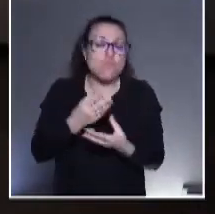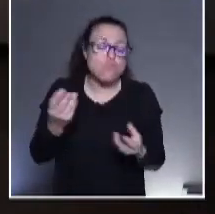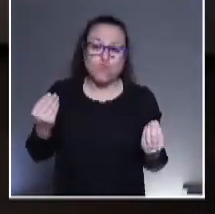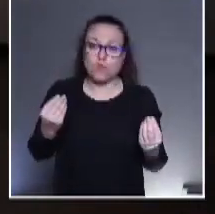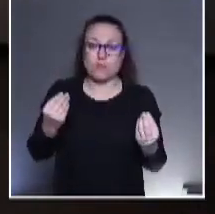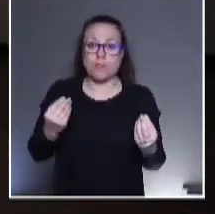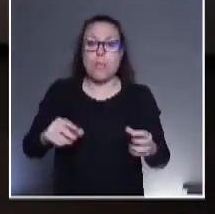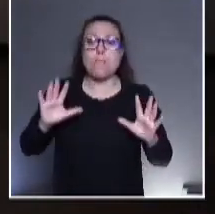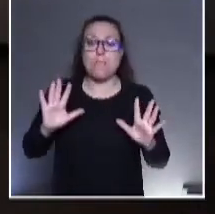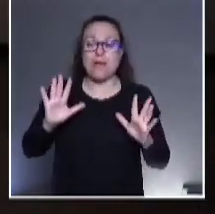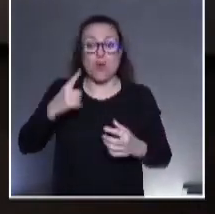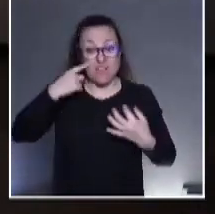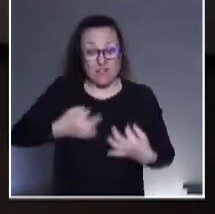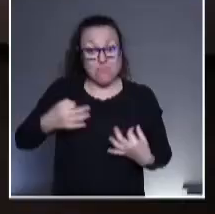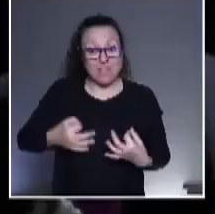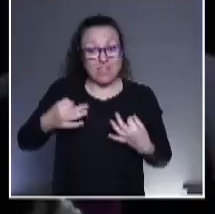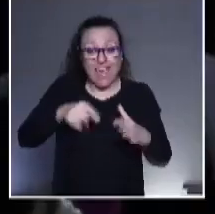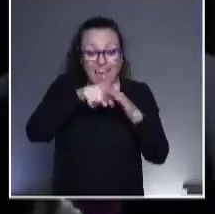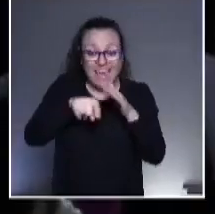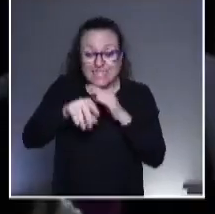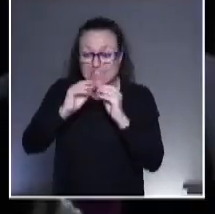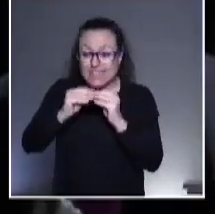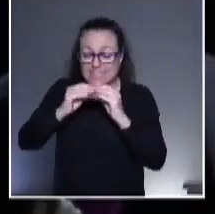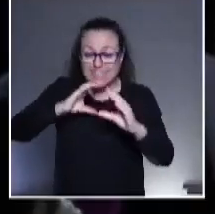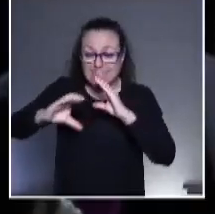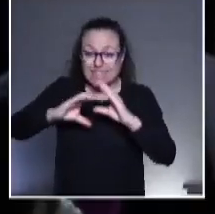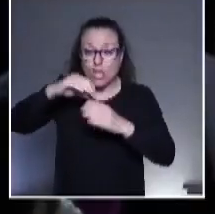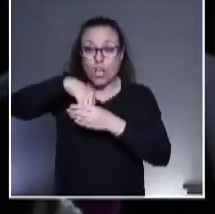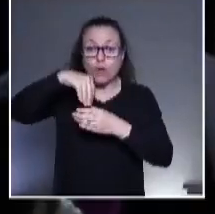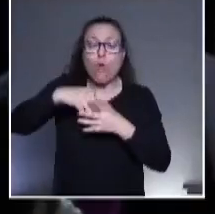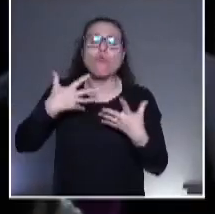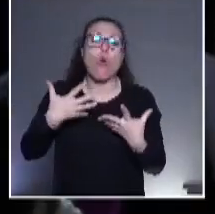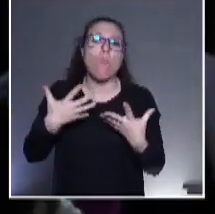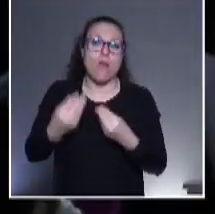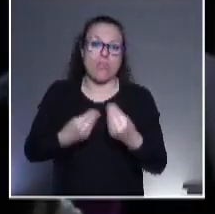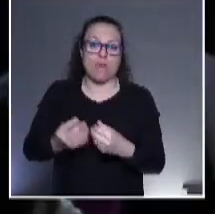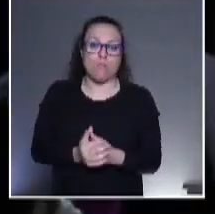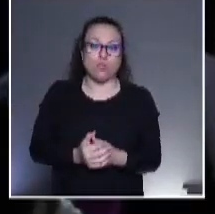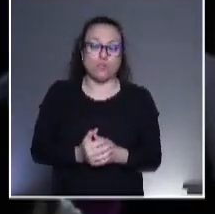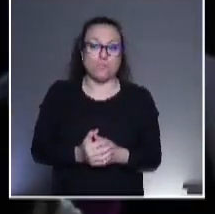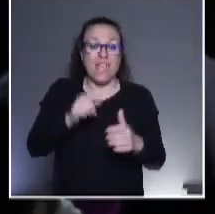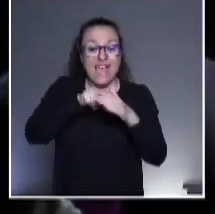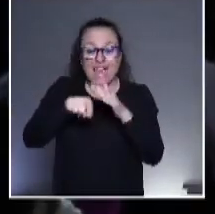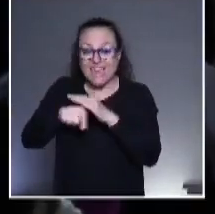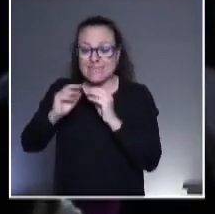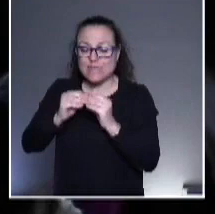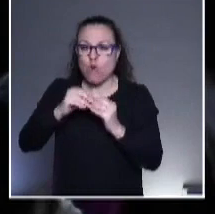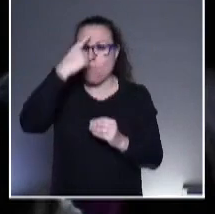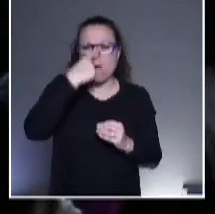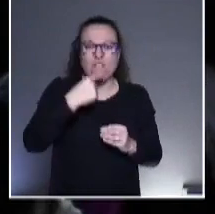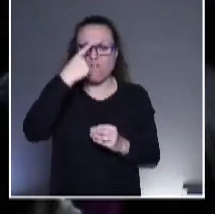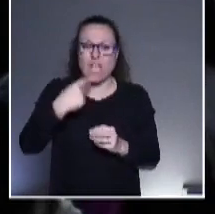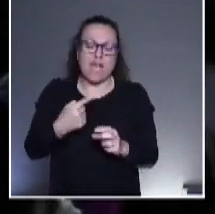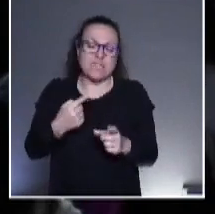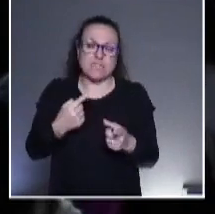pero ¿cómo gestionar esta complejidad interna? Es decir, ¿cómo gestionar todos estos perfiles tan